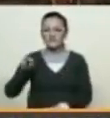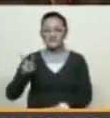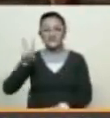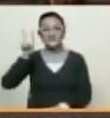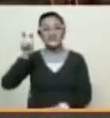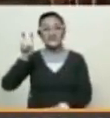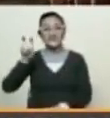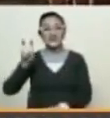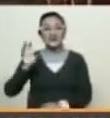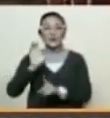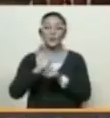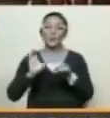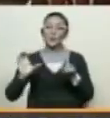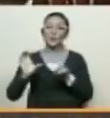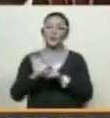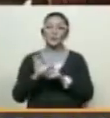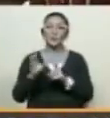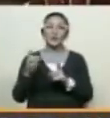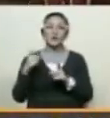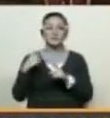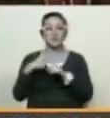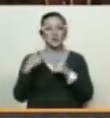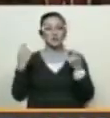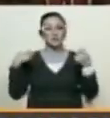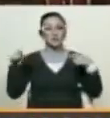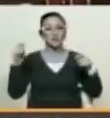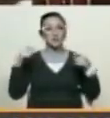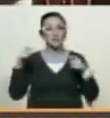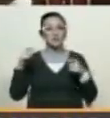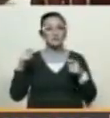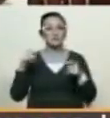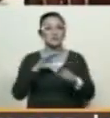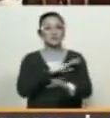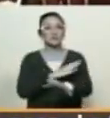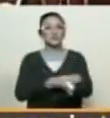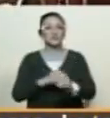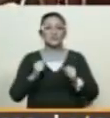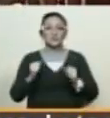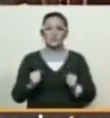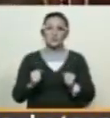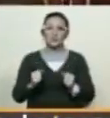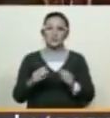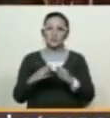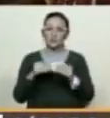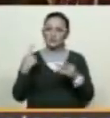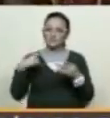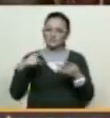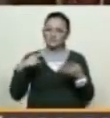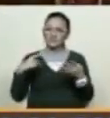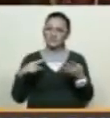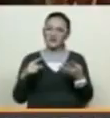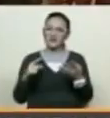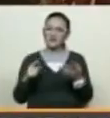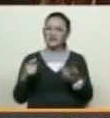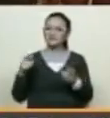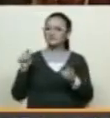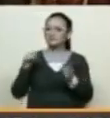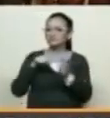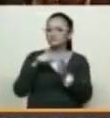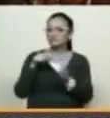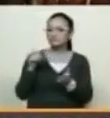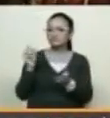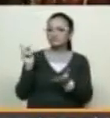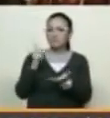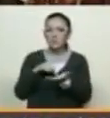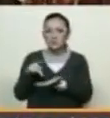de cultura y turismo para potenciar todos esos diferentes destinos turísticos que